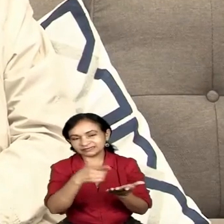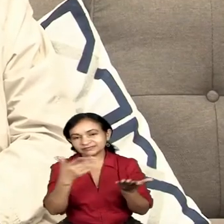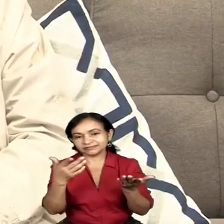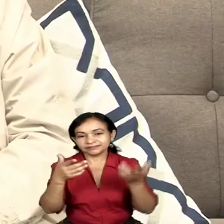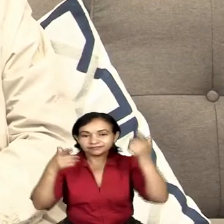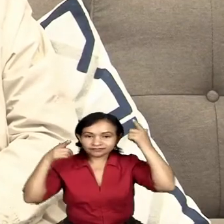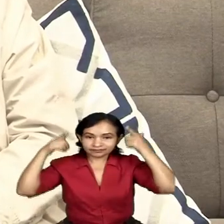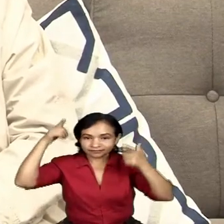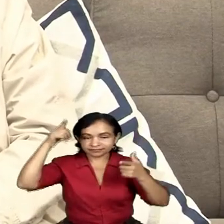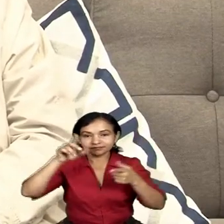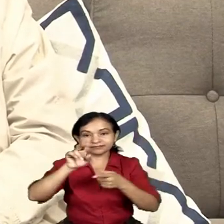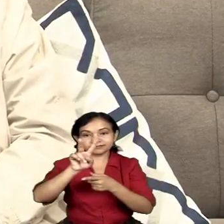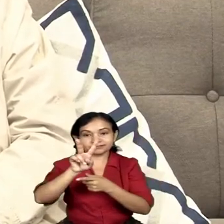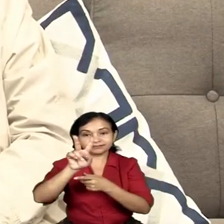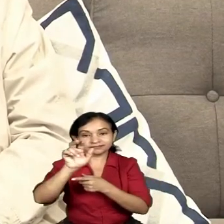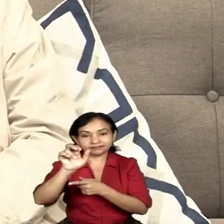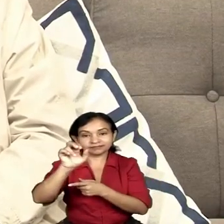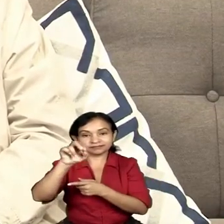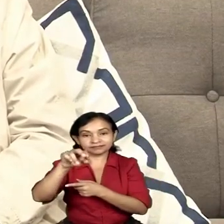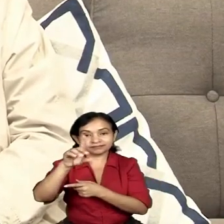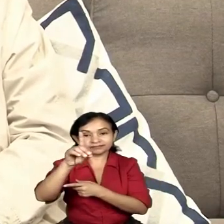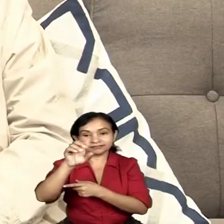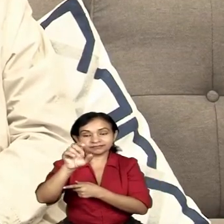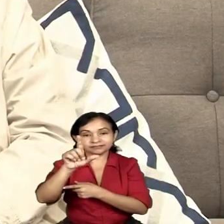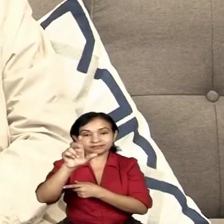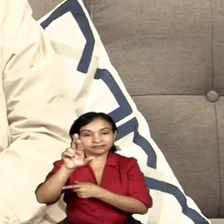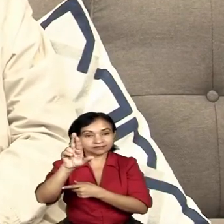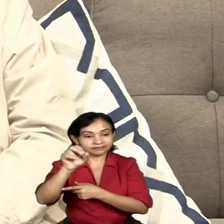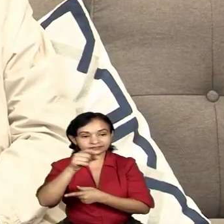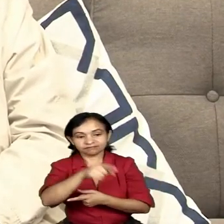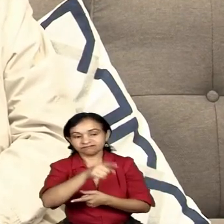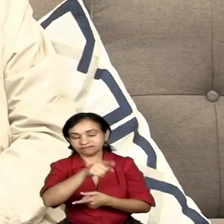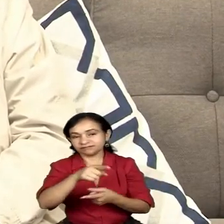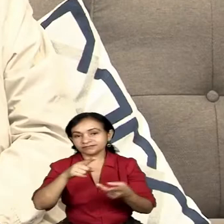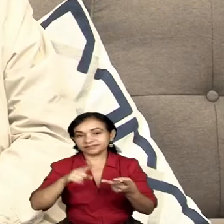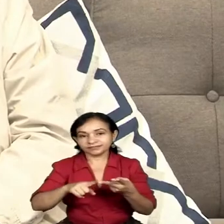Sandino era un bandolero, era